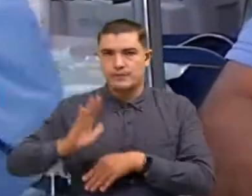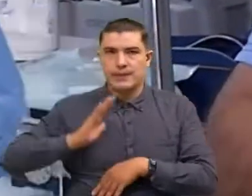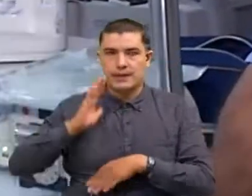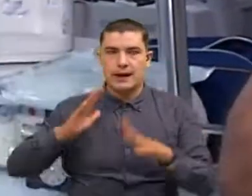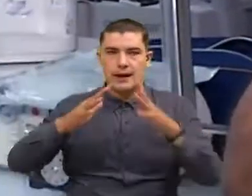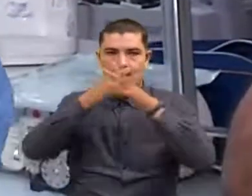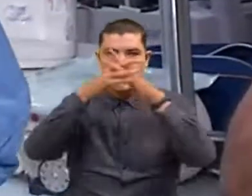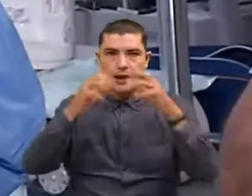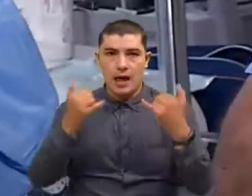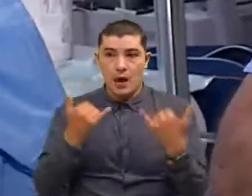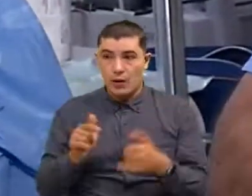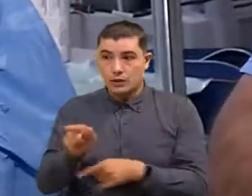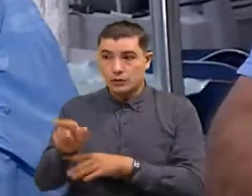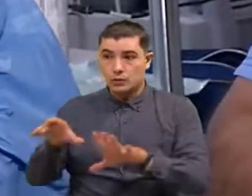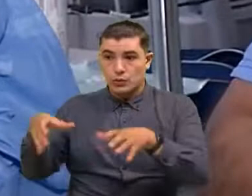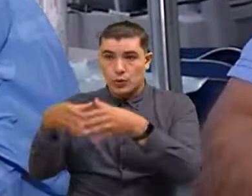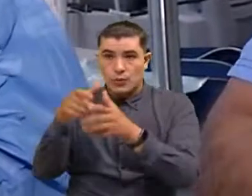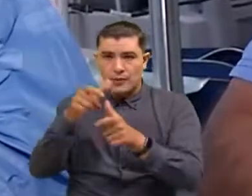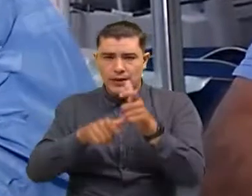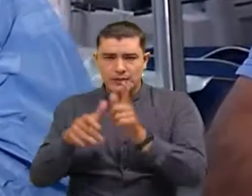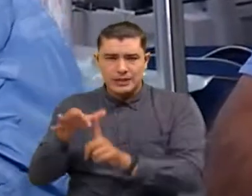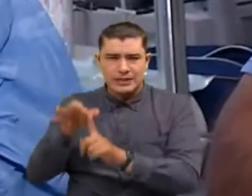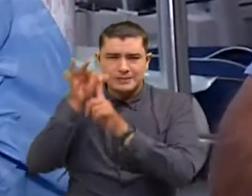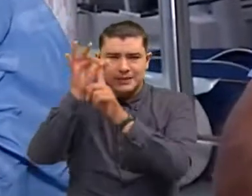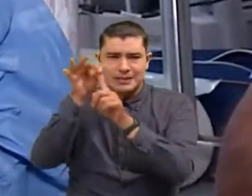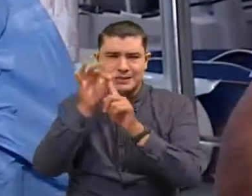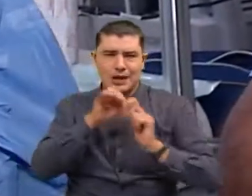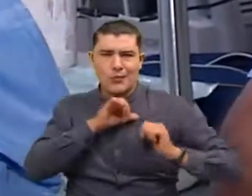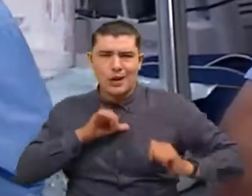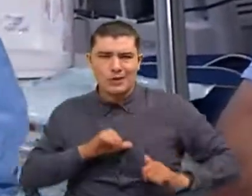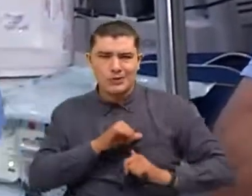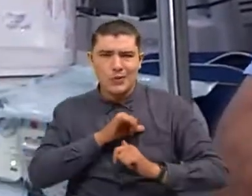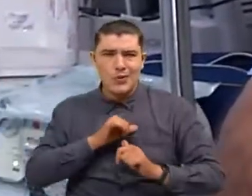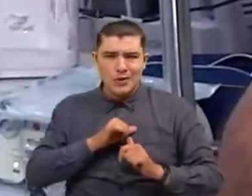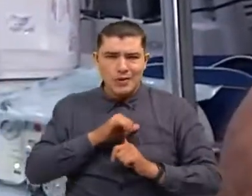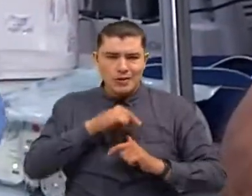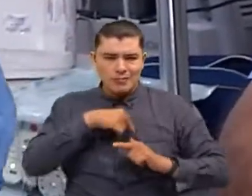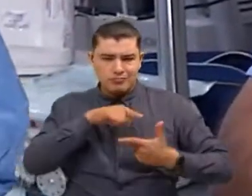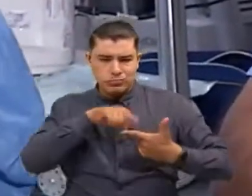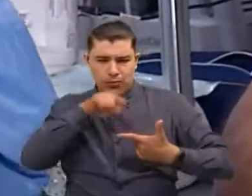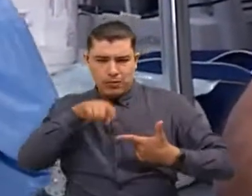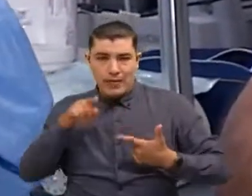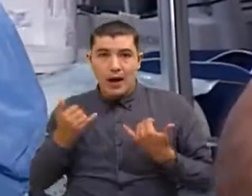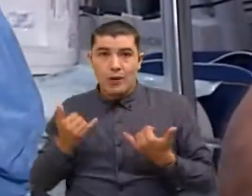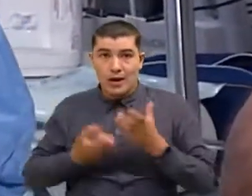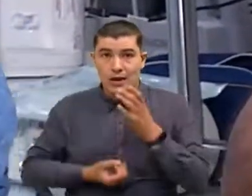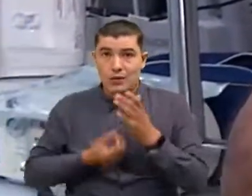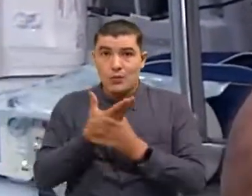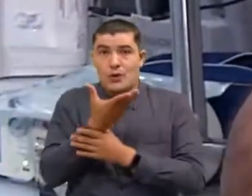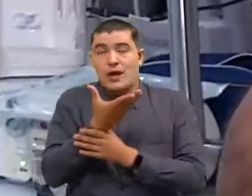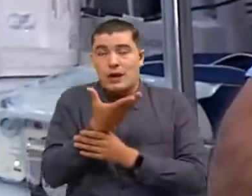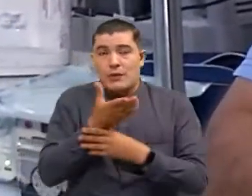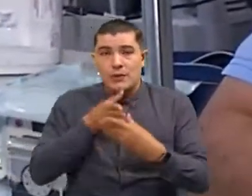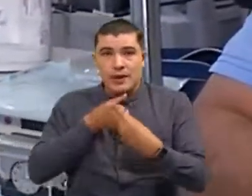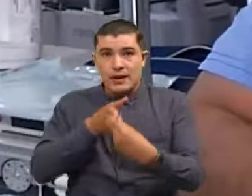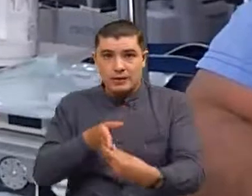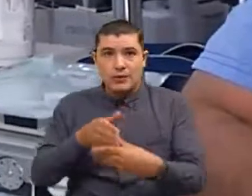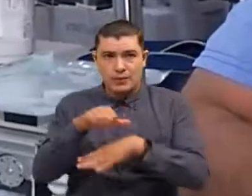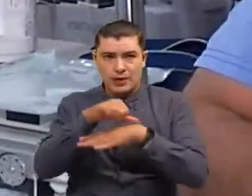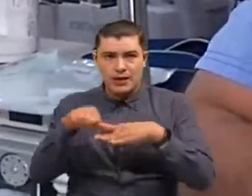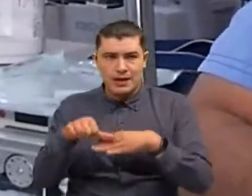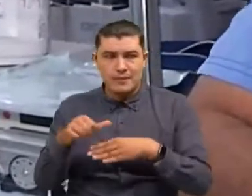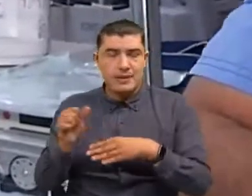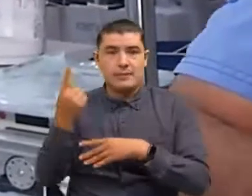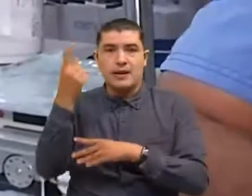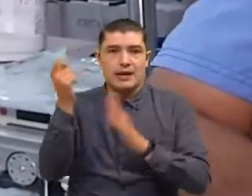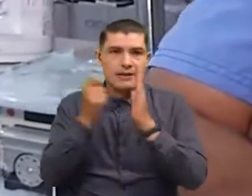hoy un grupo de médicos especialistas, cardiólogos, electrofisiólogos, realizando un procedimiento novedoso por primera vez en el país. Se trata